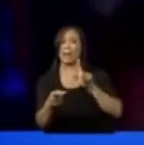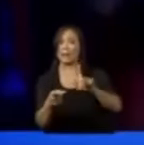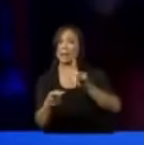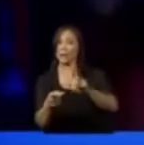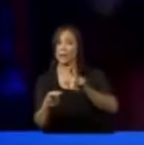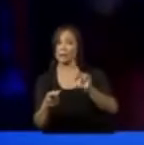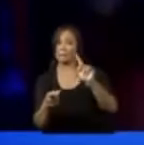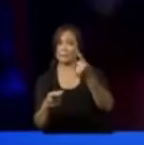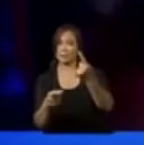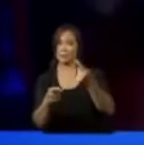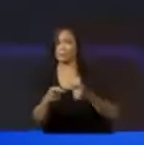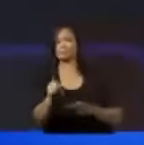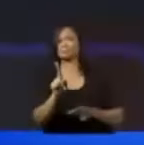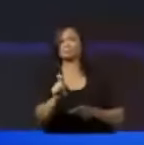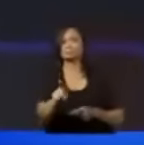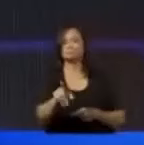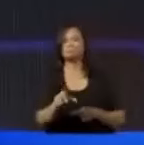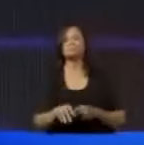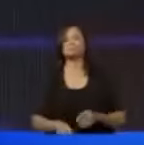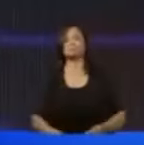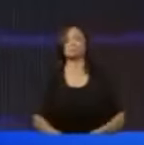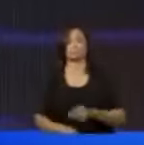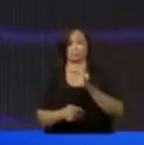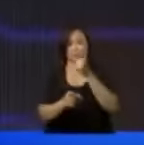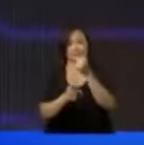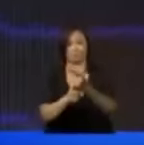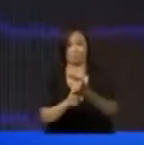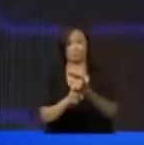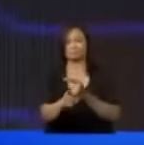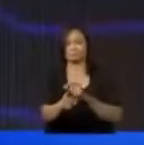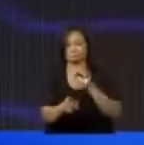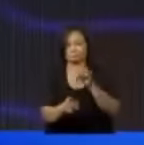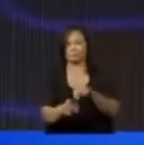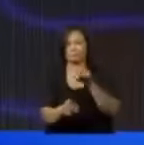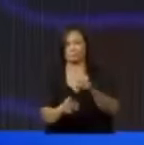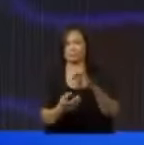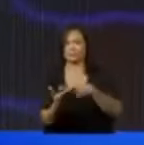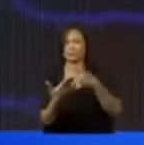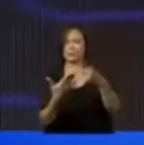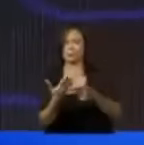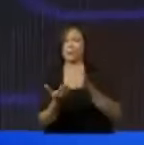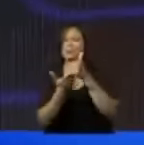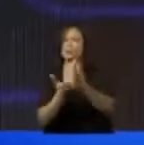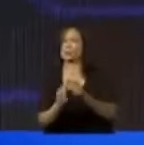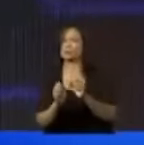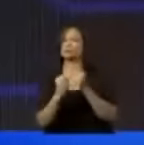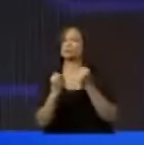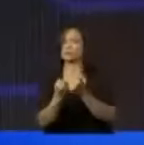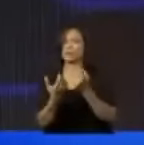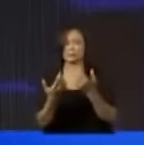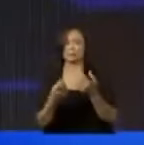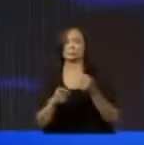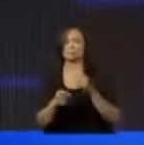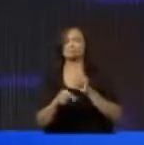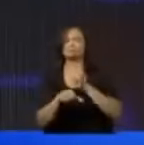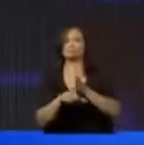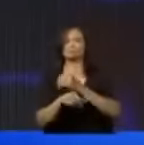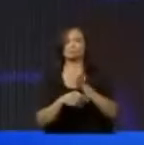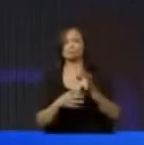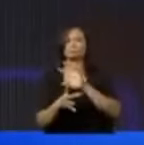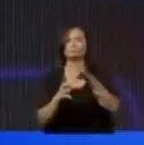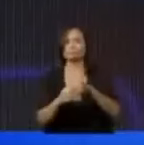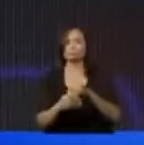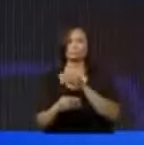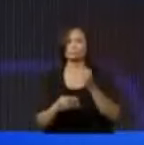Leonel Fernández de Fuerza del Pueblo. Bueno, en efecto, esas políticas de asistencia social que se han aplicado